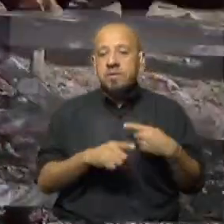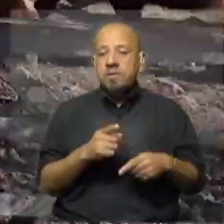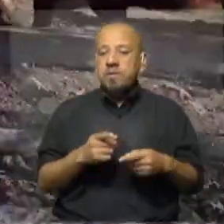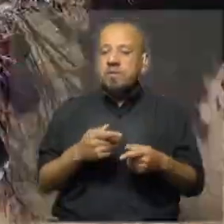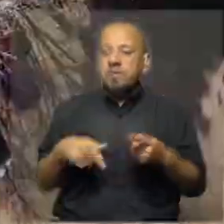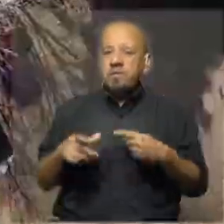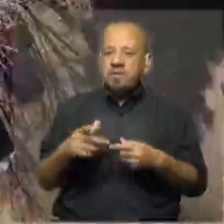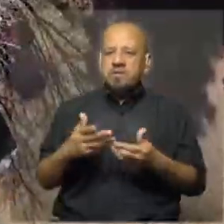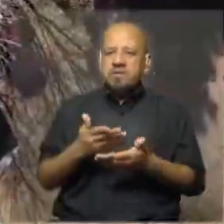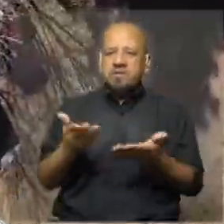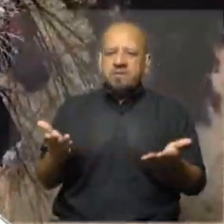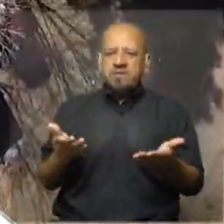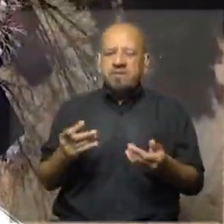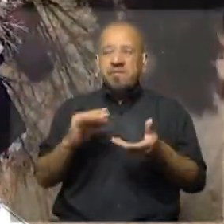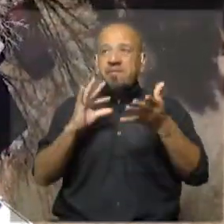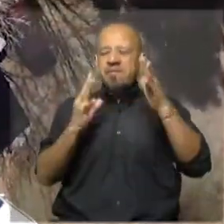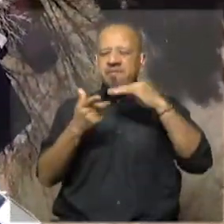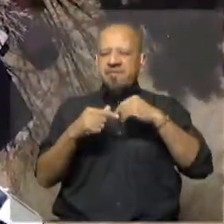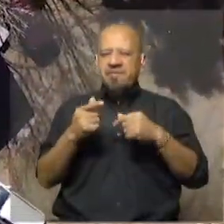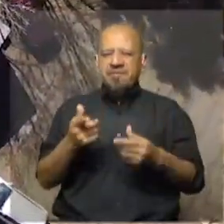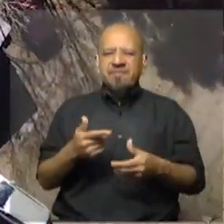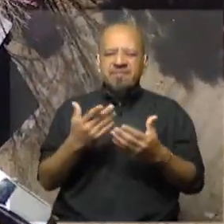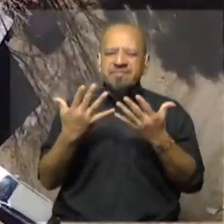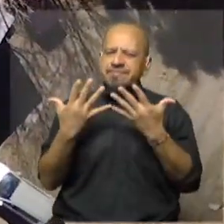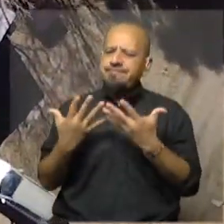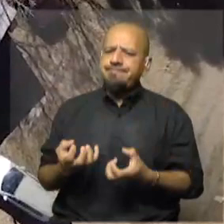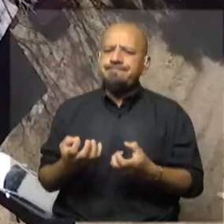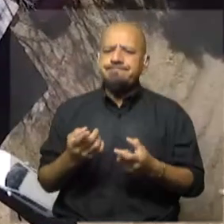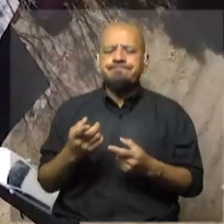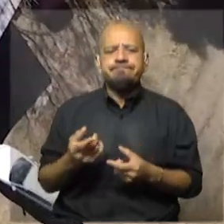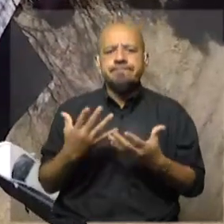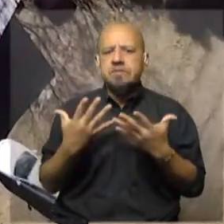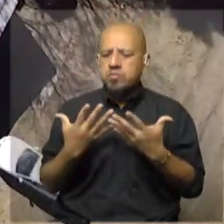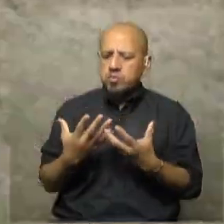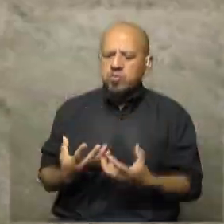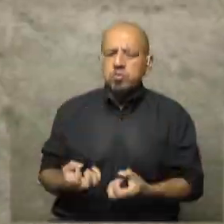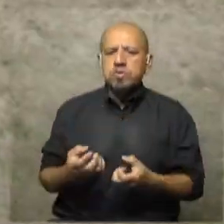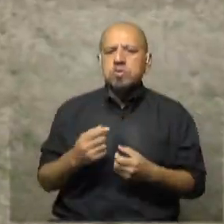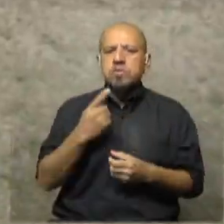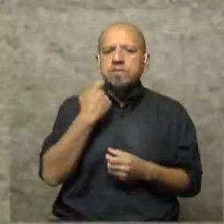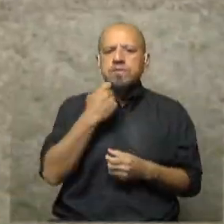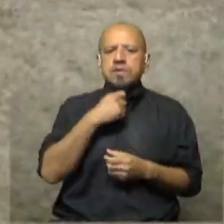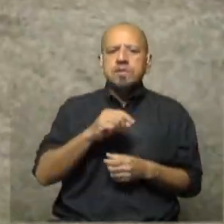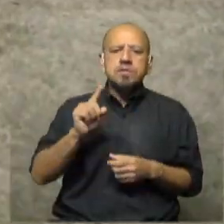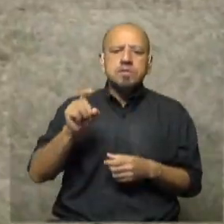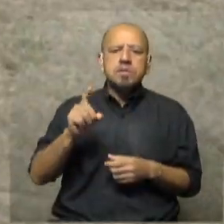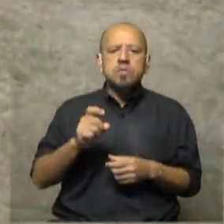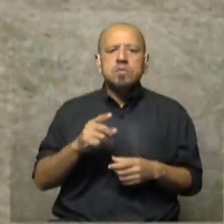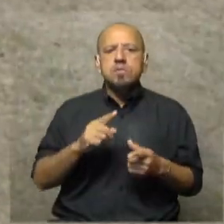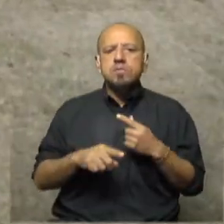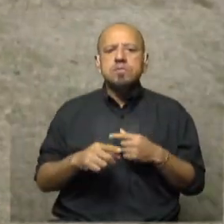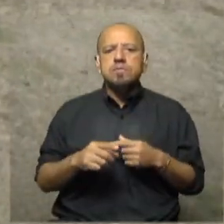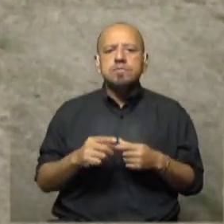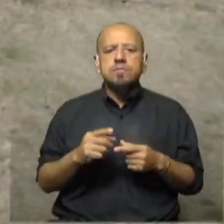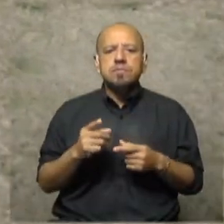el efecto de la niña está causando un déficit hídrico muy generalizado en todo lo que es el cono sur,